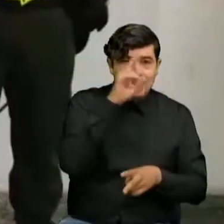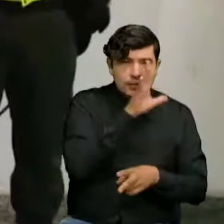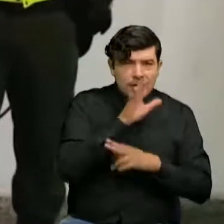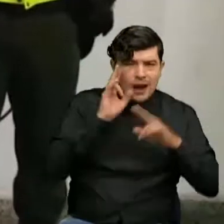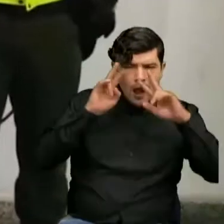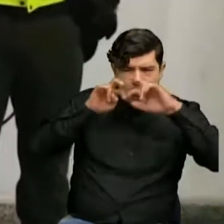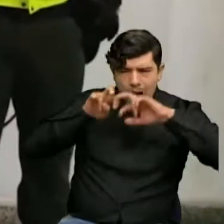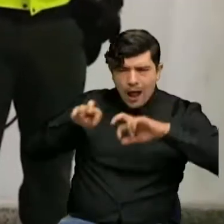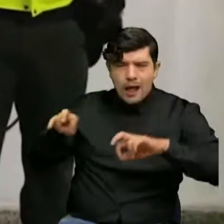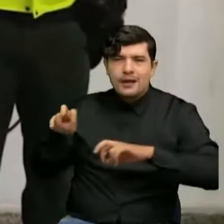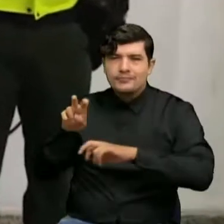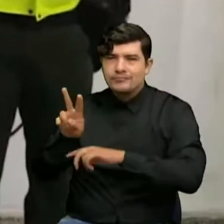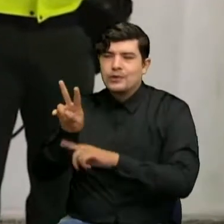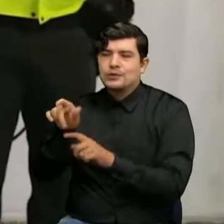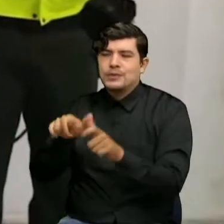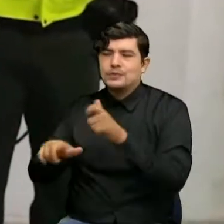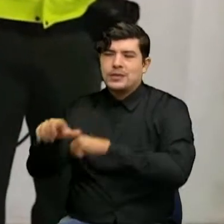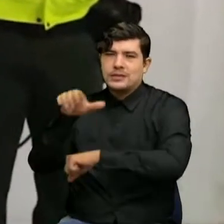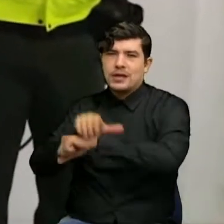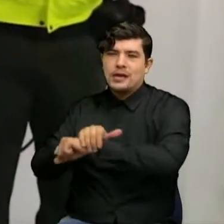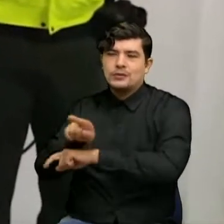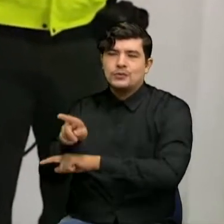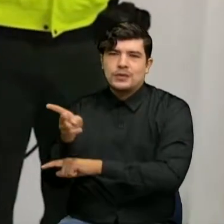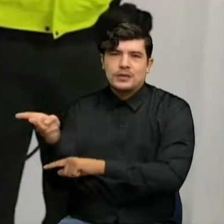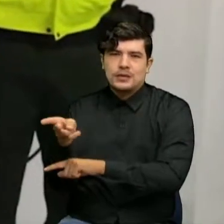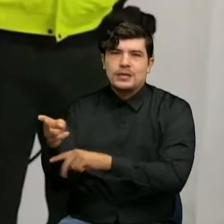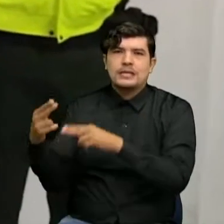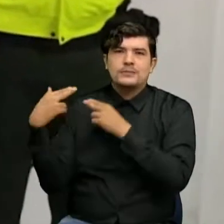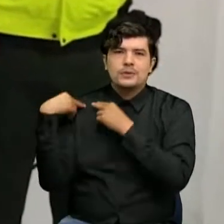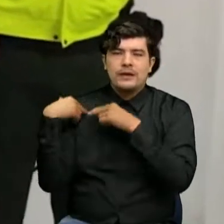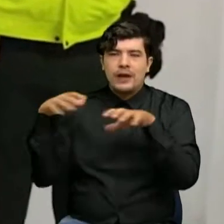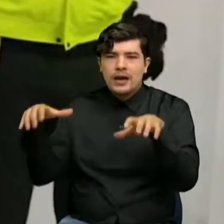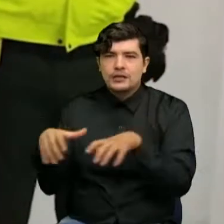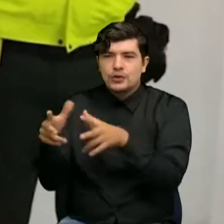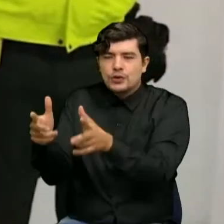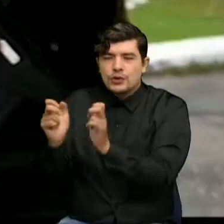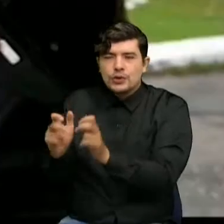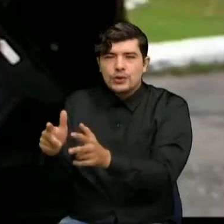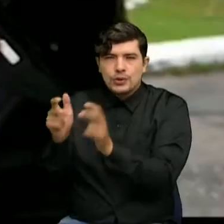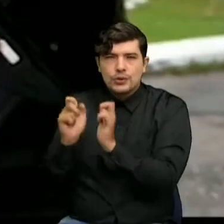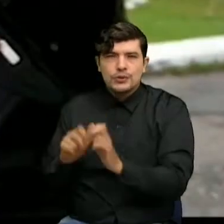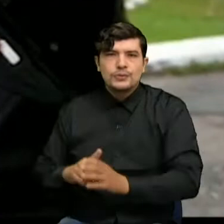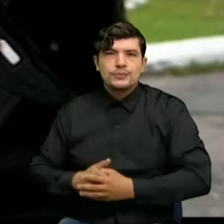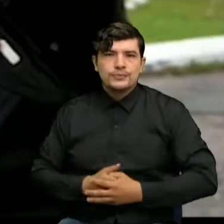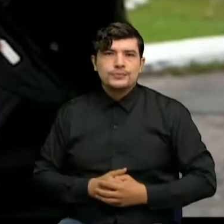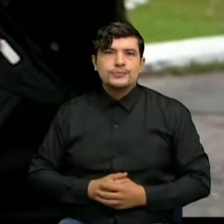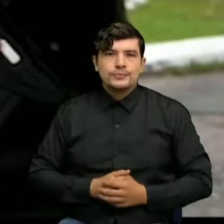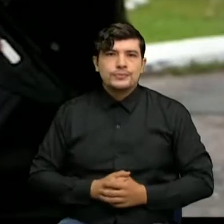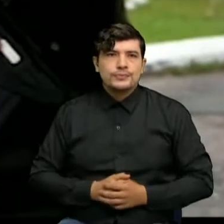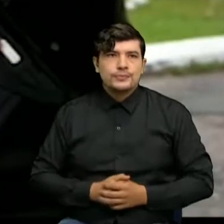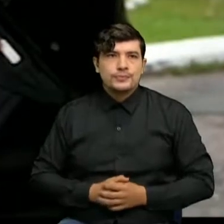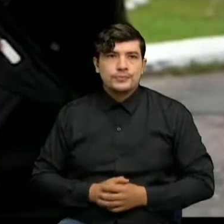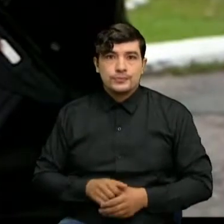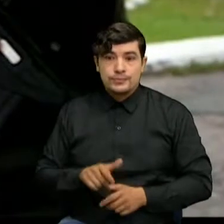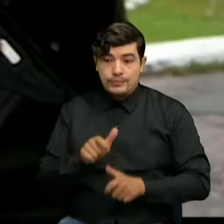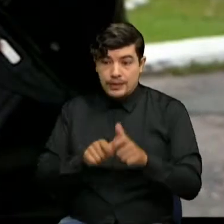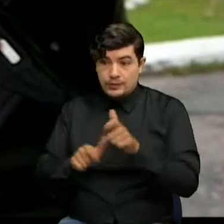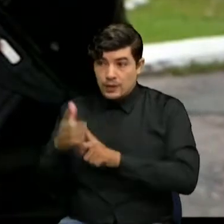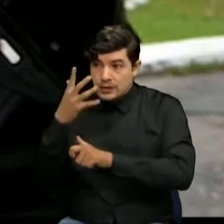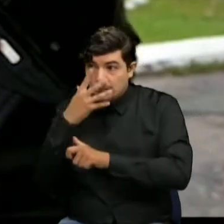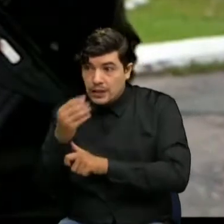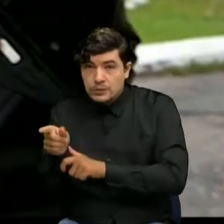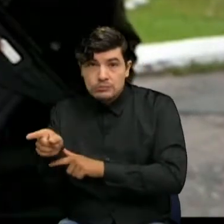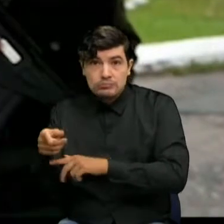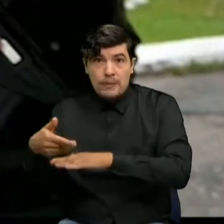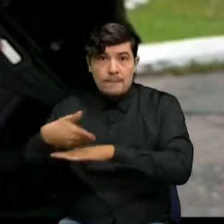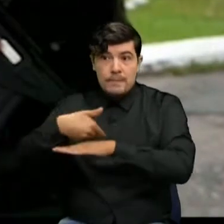cometer extorsiones a comerciantes y mineros en la región del Magdalena Medio. Que los capturados exigían sumas de dinero que